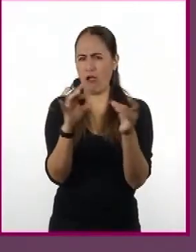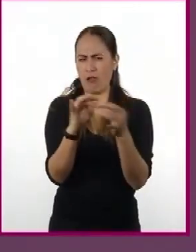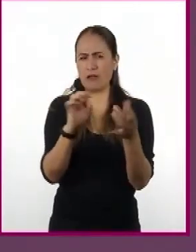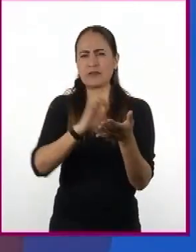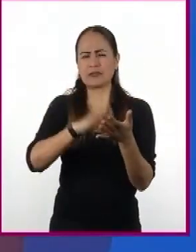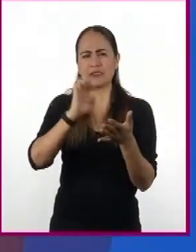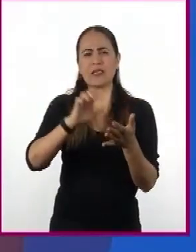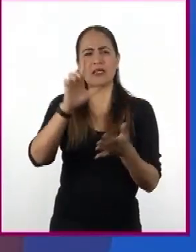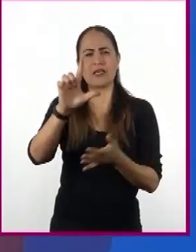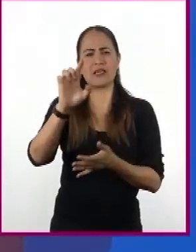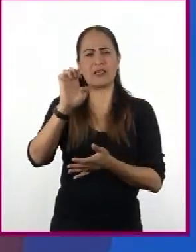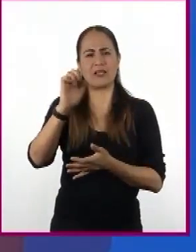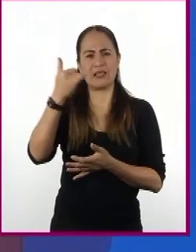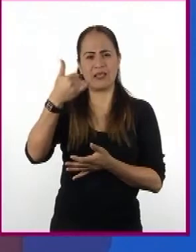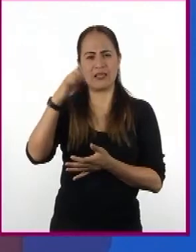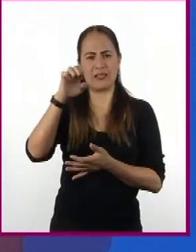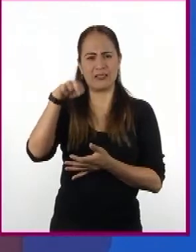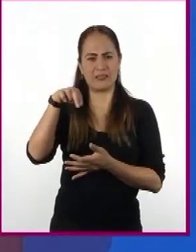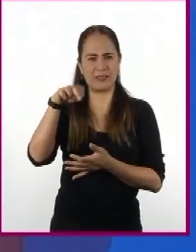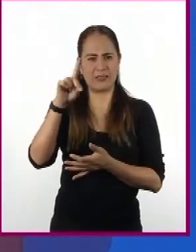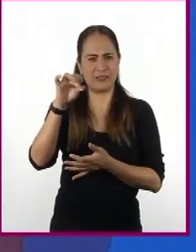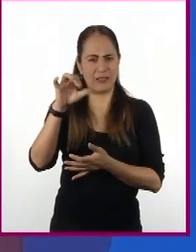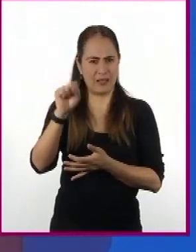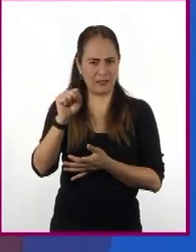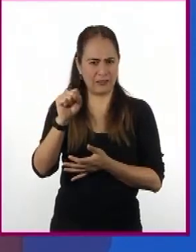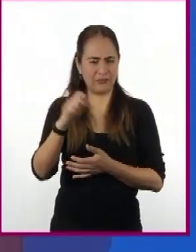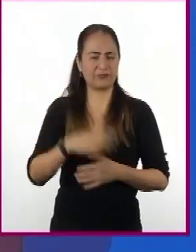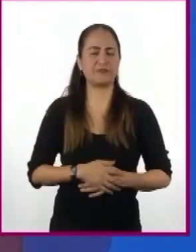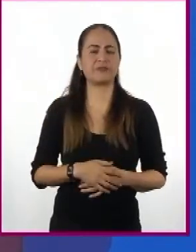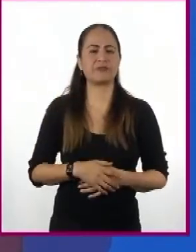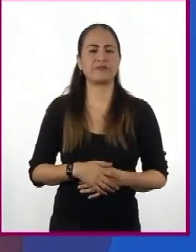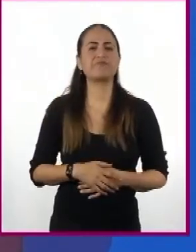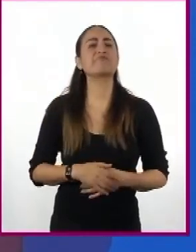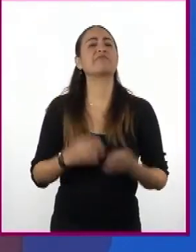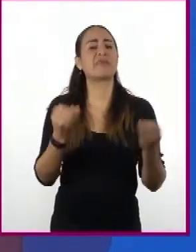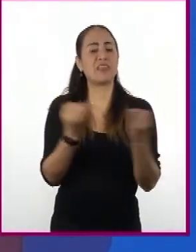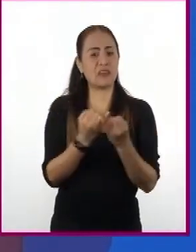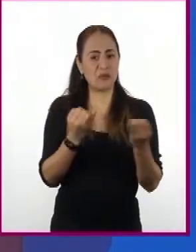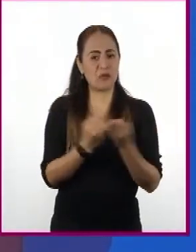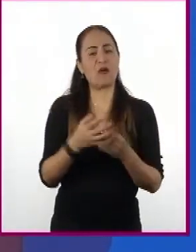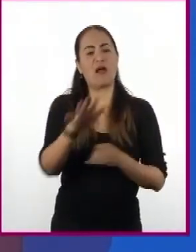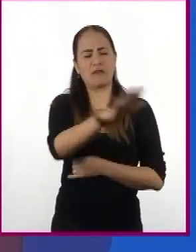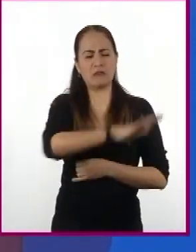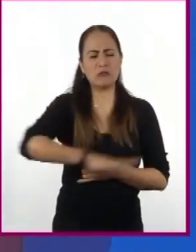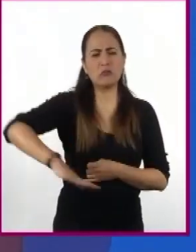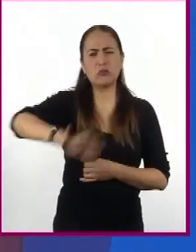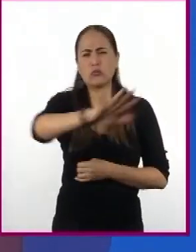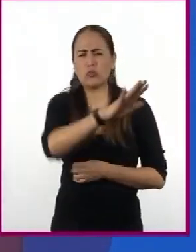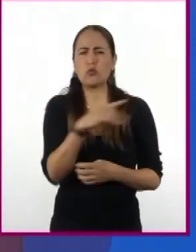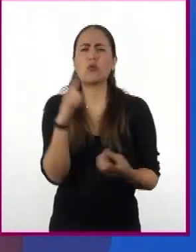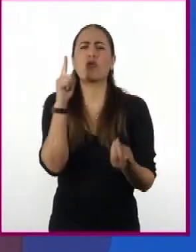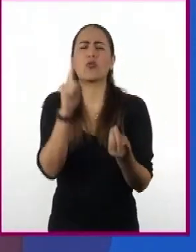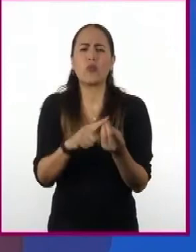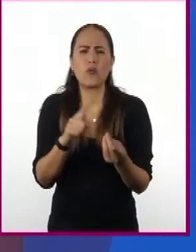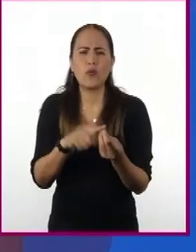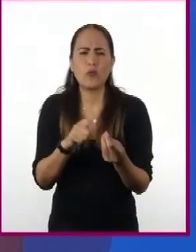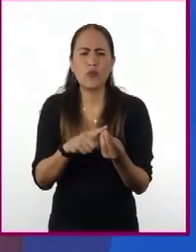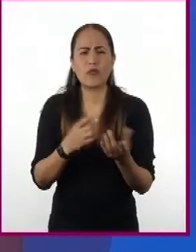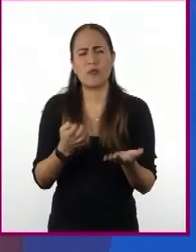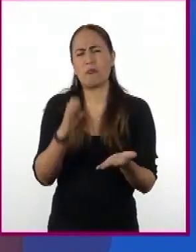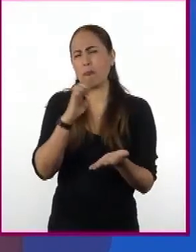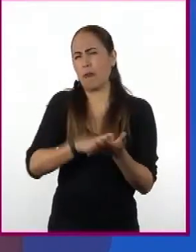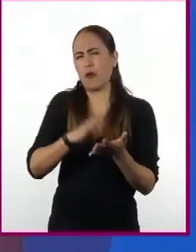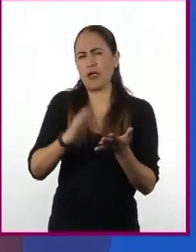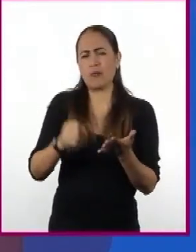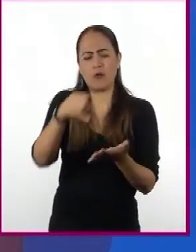leyendas. Muy buena idea. Y podemos ubicarlas por el estado donde se ambientan. Por ejemplo, la isla